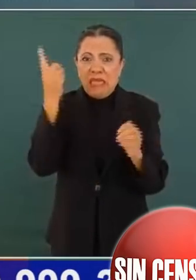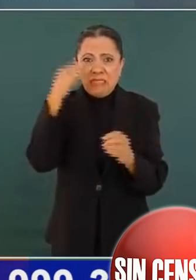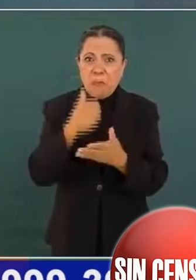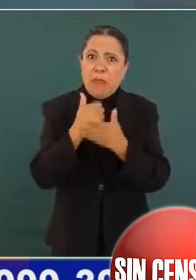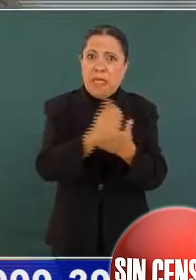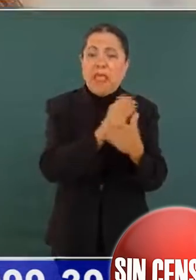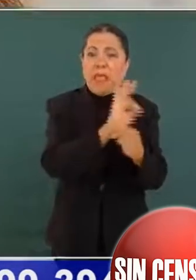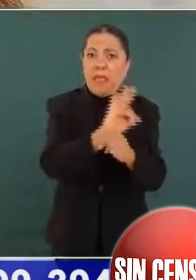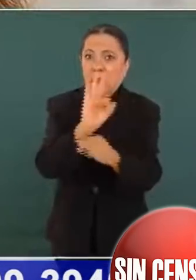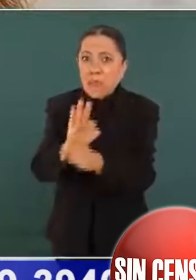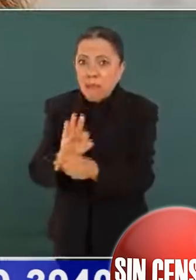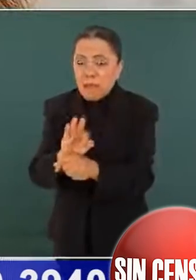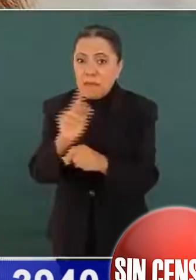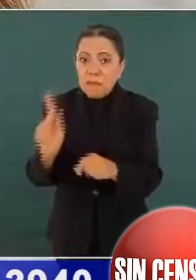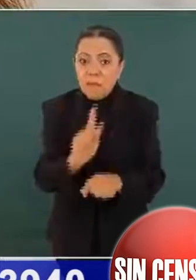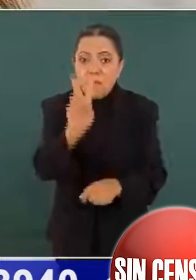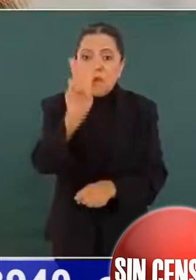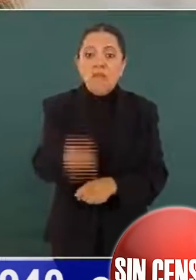del pueblo.